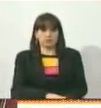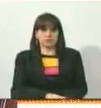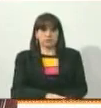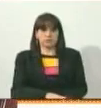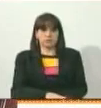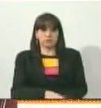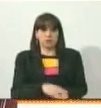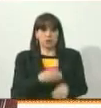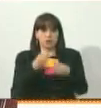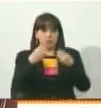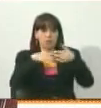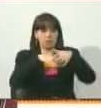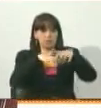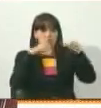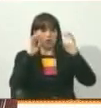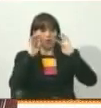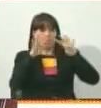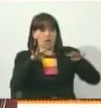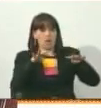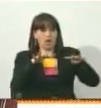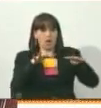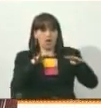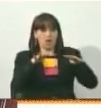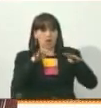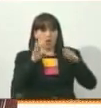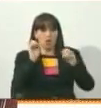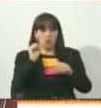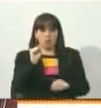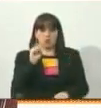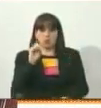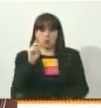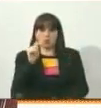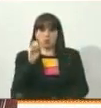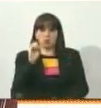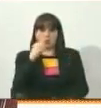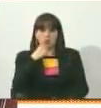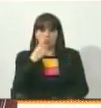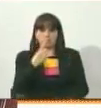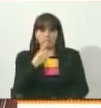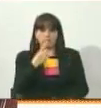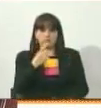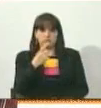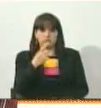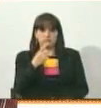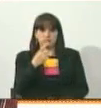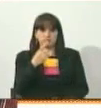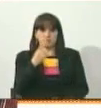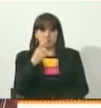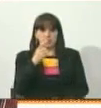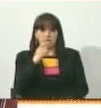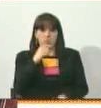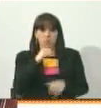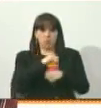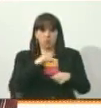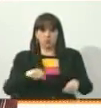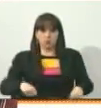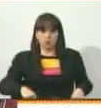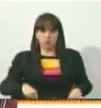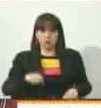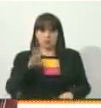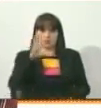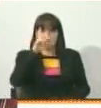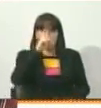mayoría, mire, uno ve impresionante. Soto, recuerdo de otro nombre de los que estaba ahí. Portugués.